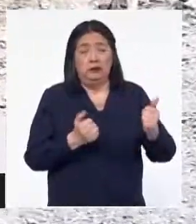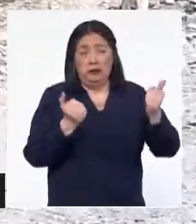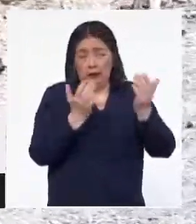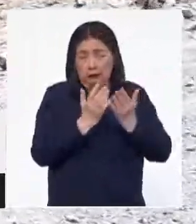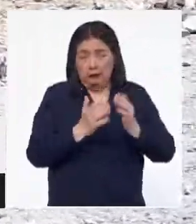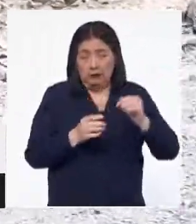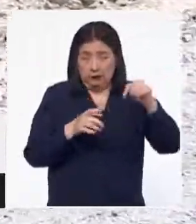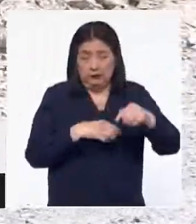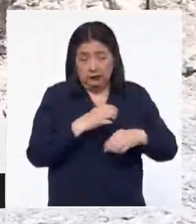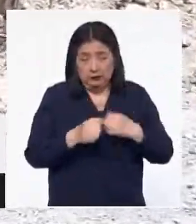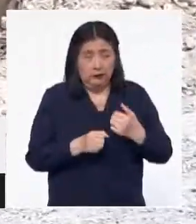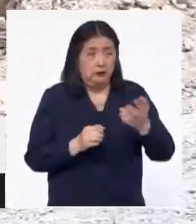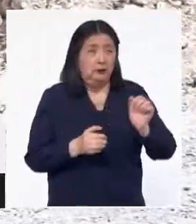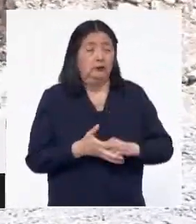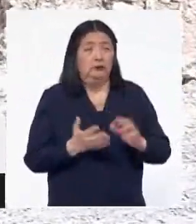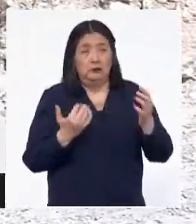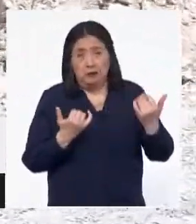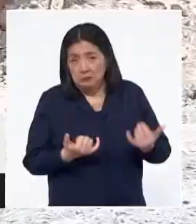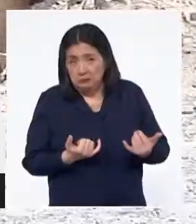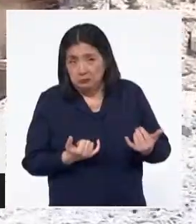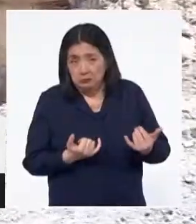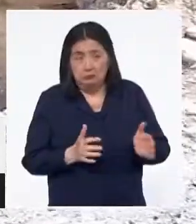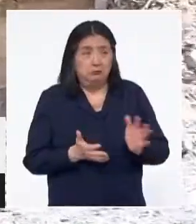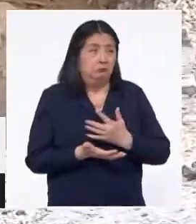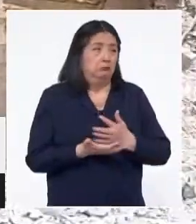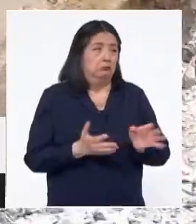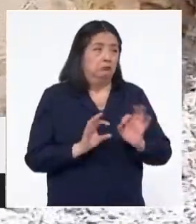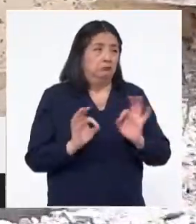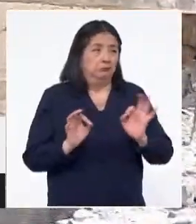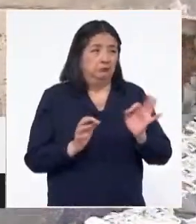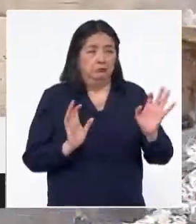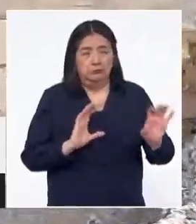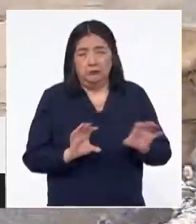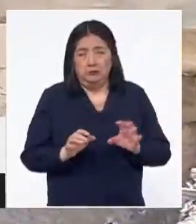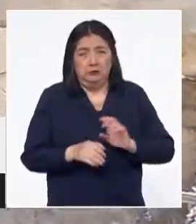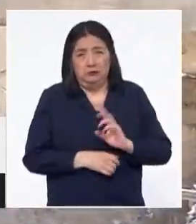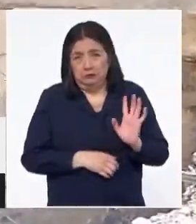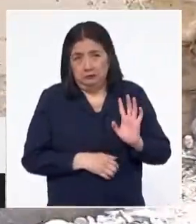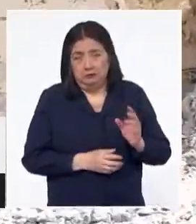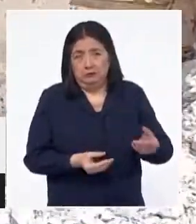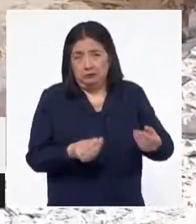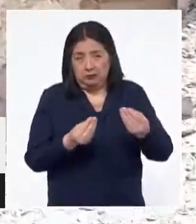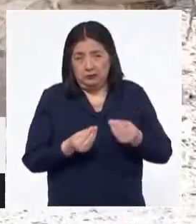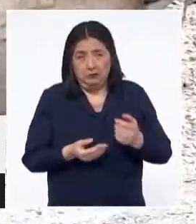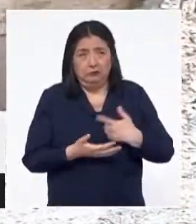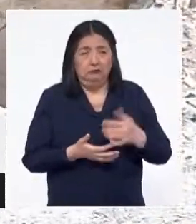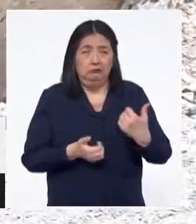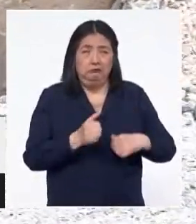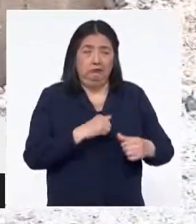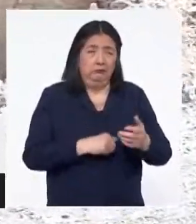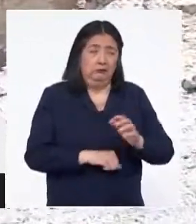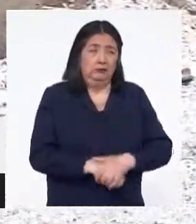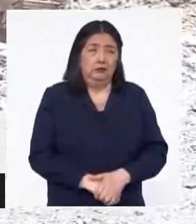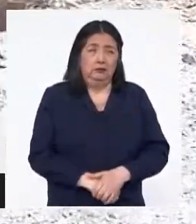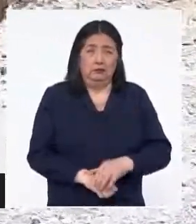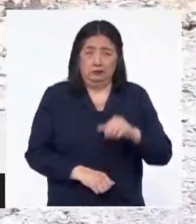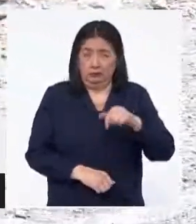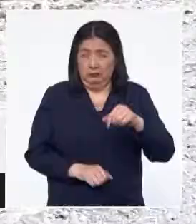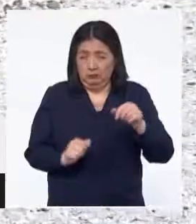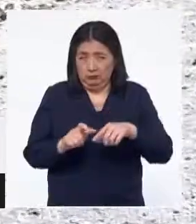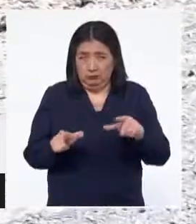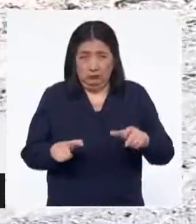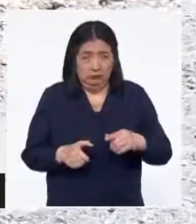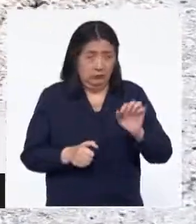del presente año, hasta la actualidad no se ha hecho realidad. Y eso es doloroso, en verdad. ¿Nos encontramos en una zona